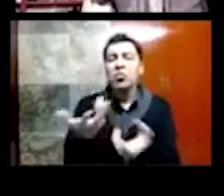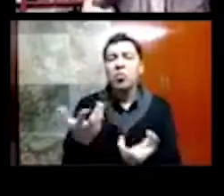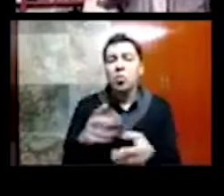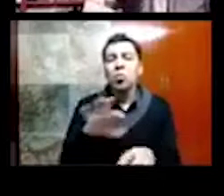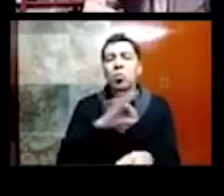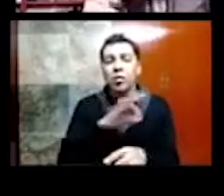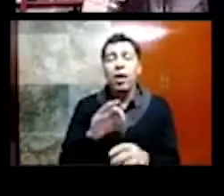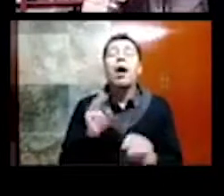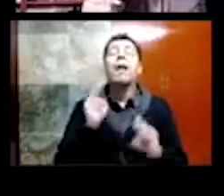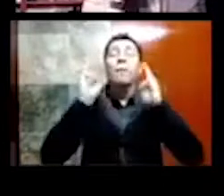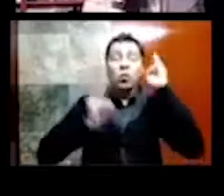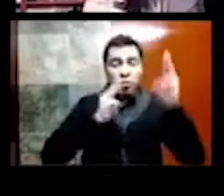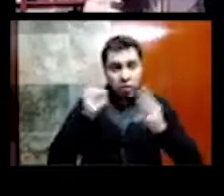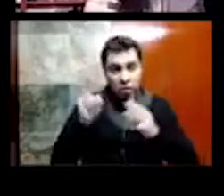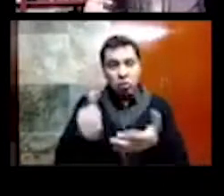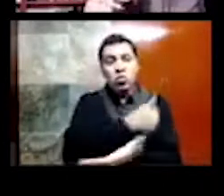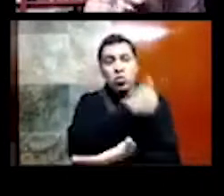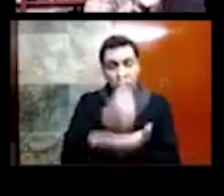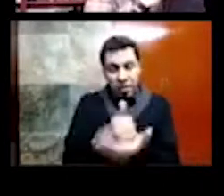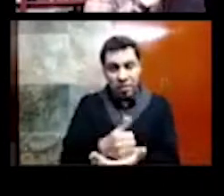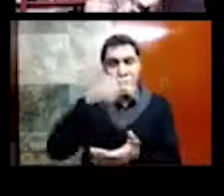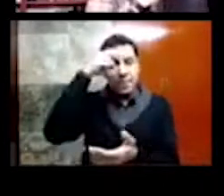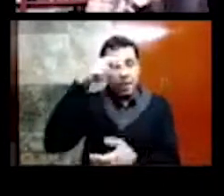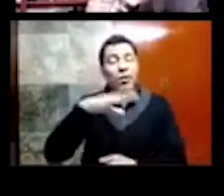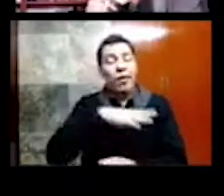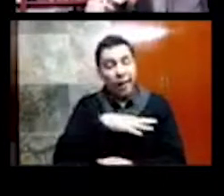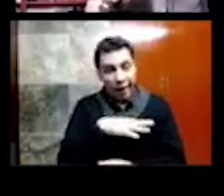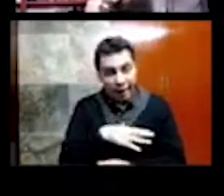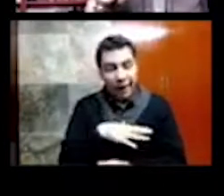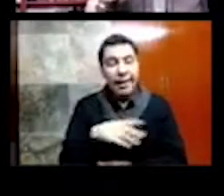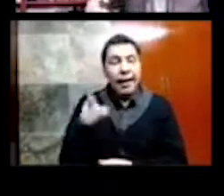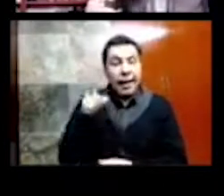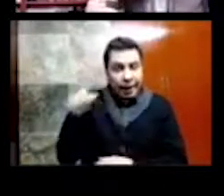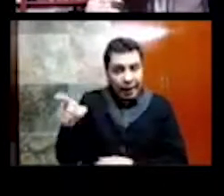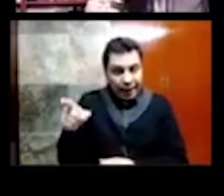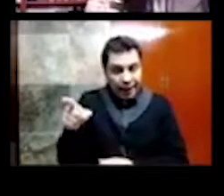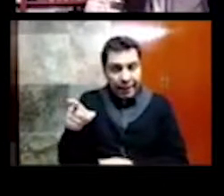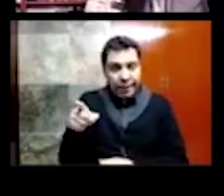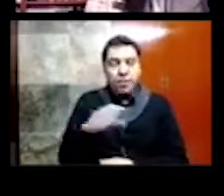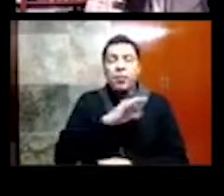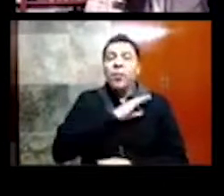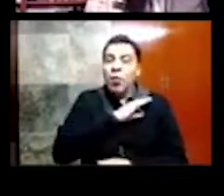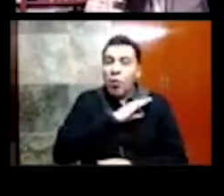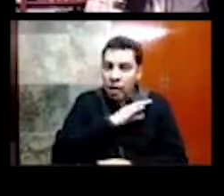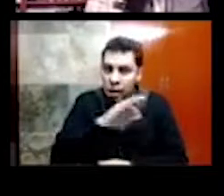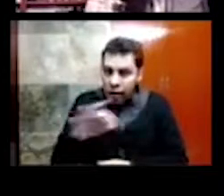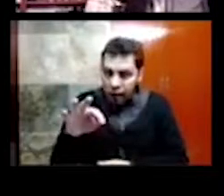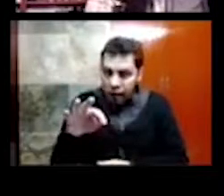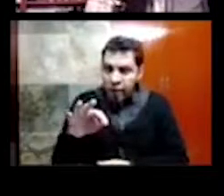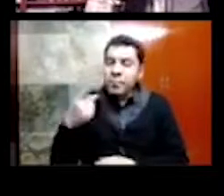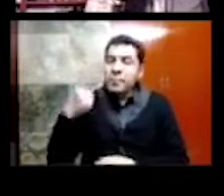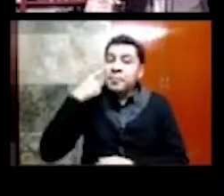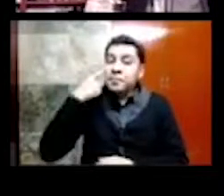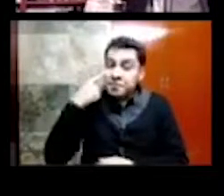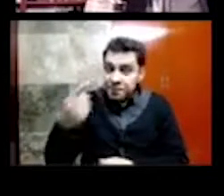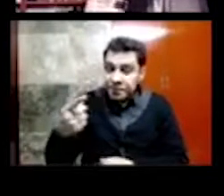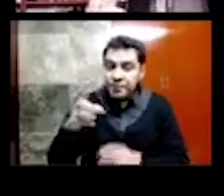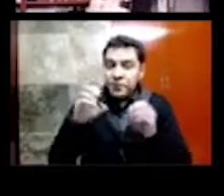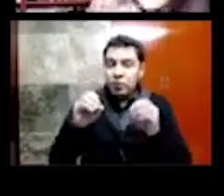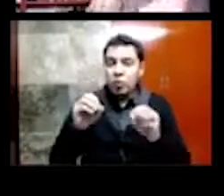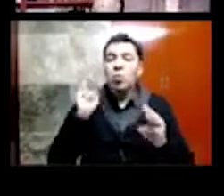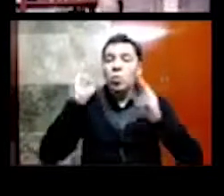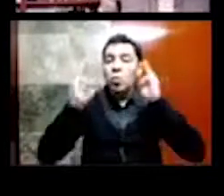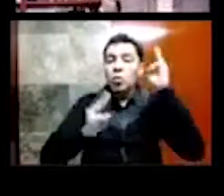de la Ciudad de México. Esa hubo una exposición y se puede encontrar también en el Museo